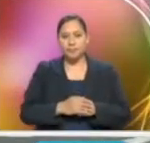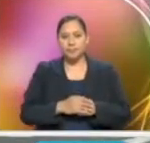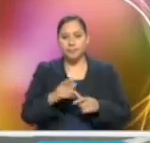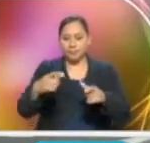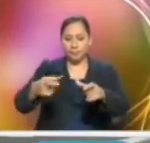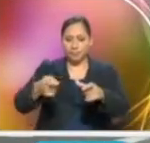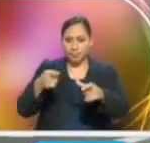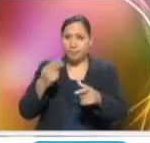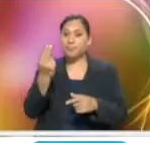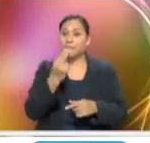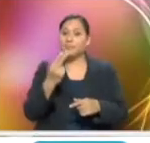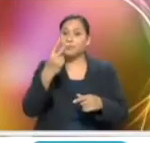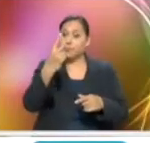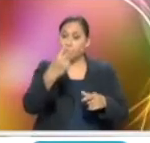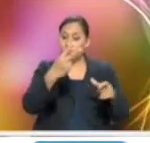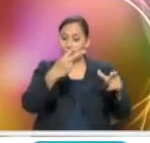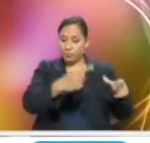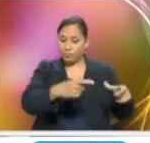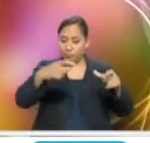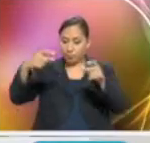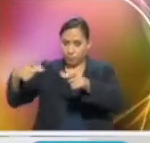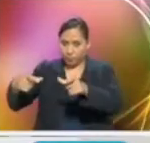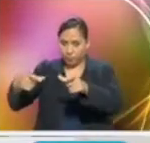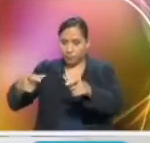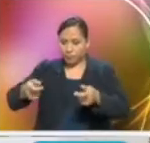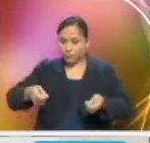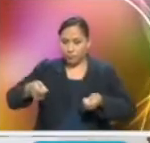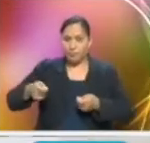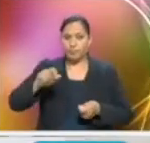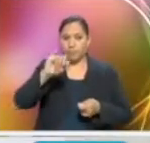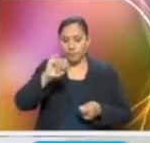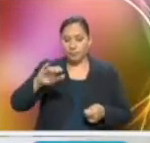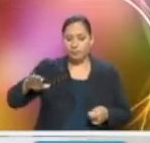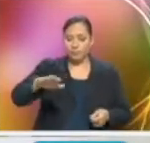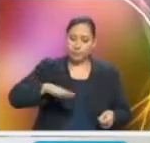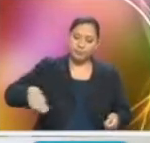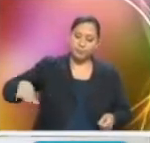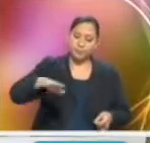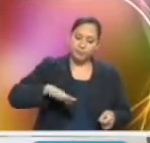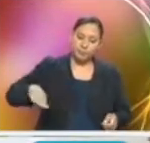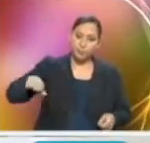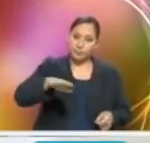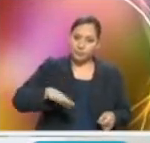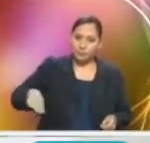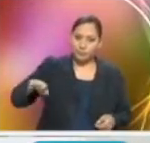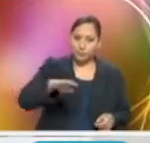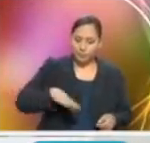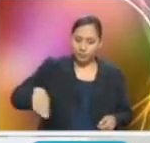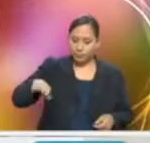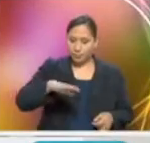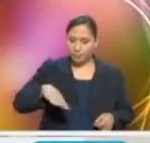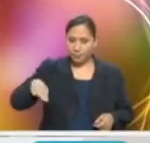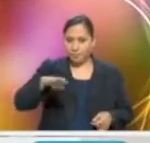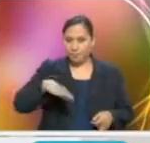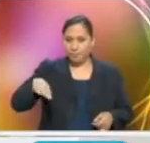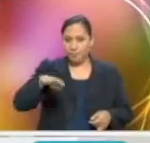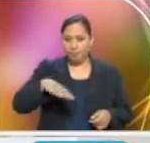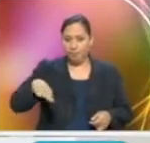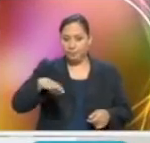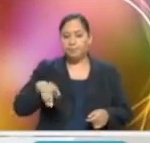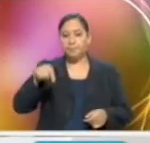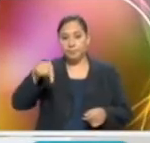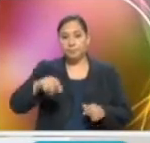aquí el sartén. Vamos a necesitar 2 sartenes Vamos a para hacer usar 2 pizzas al sartenes, sartén, ¿no? exacto, sí. Claro. Sí, Claro. vamos a hacer así. Vamos a poner aquí el